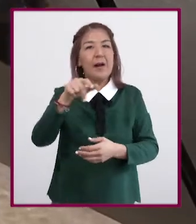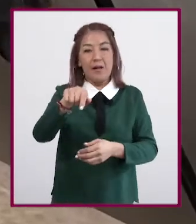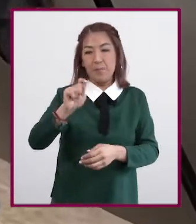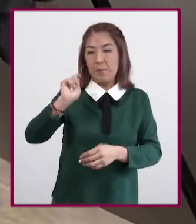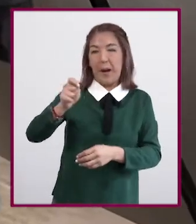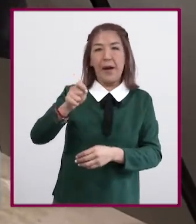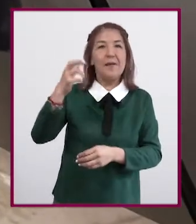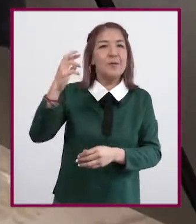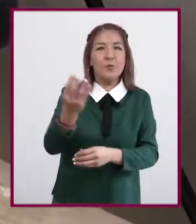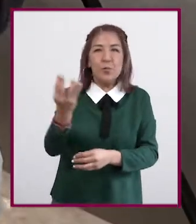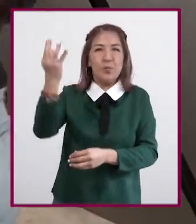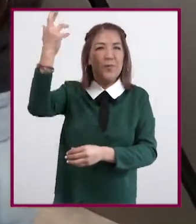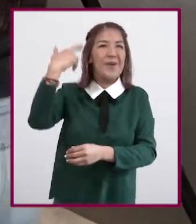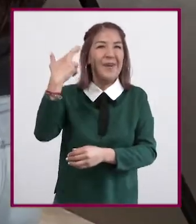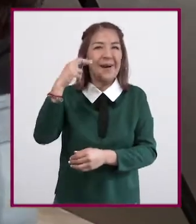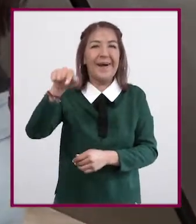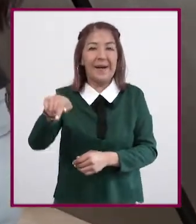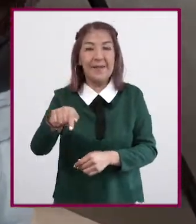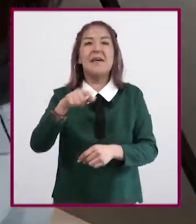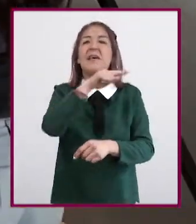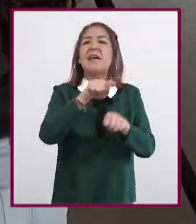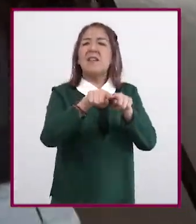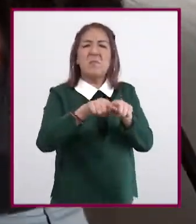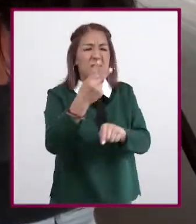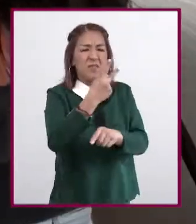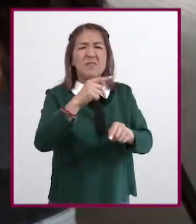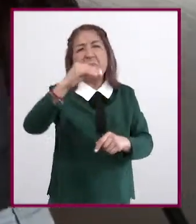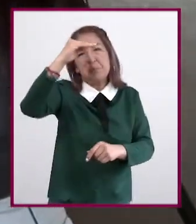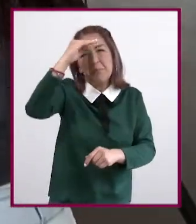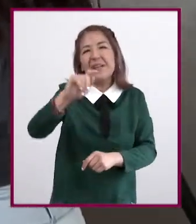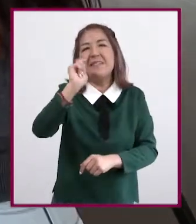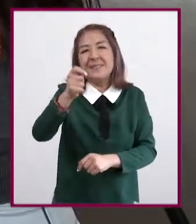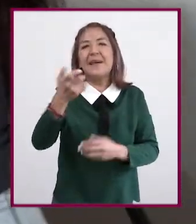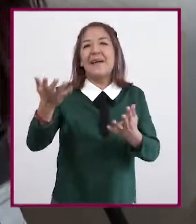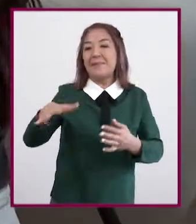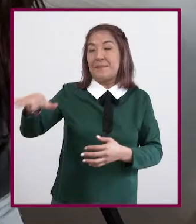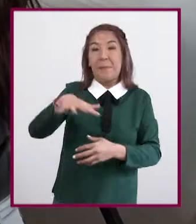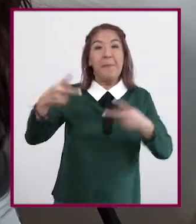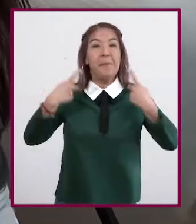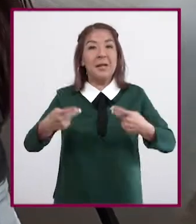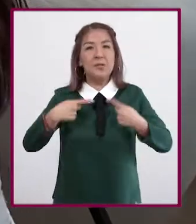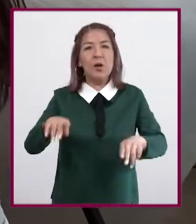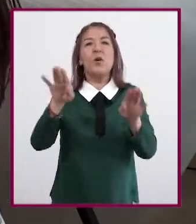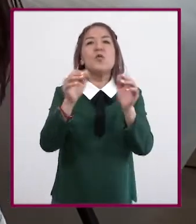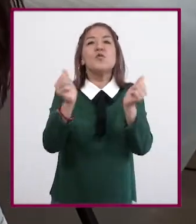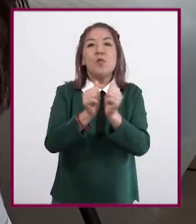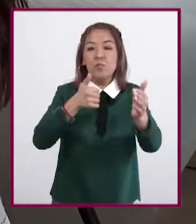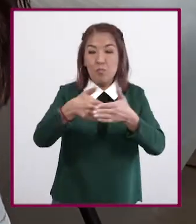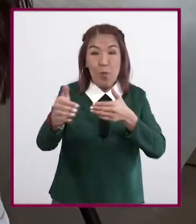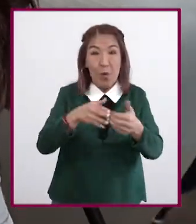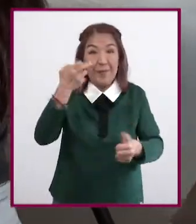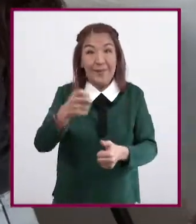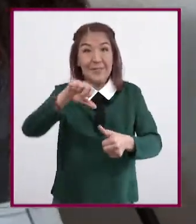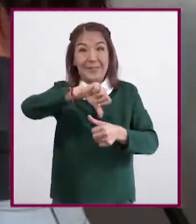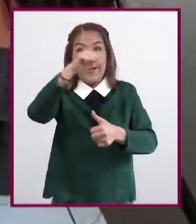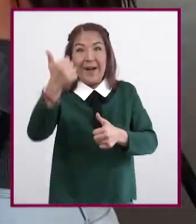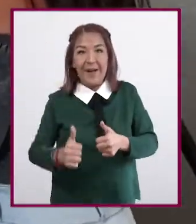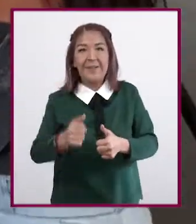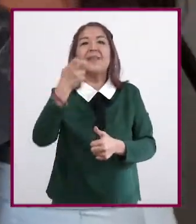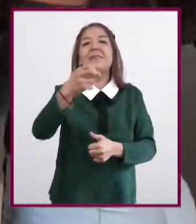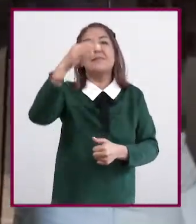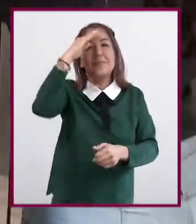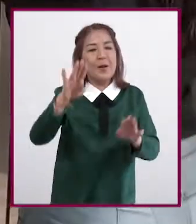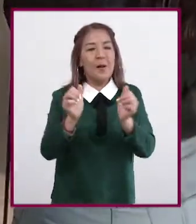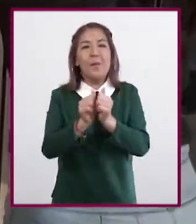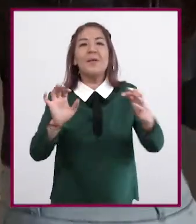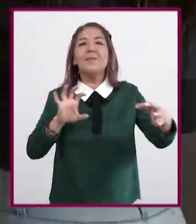Entonces, la importancia de los hermanos Bachet es que precisamente meten al arte contemporáneo esta nueva versión de crear